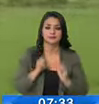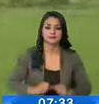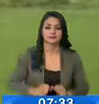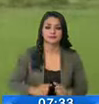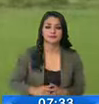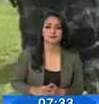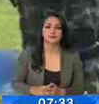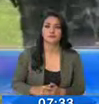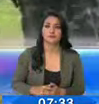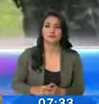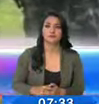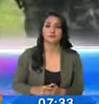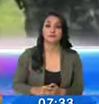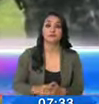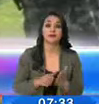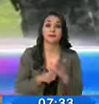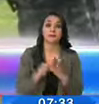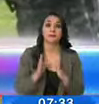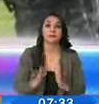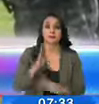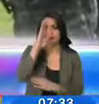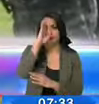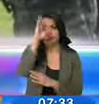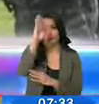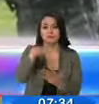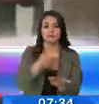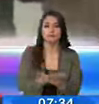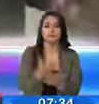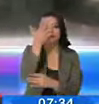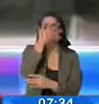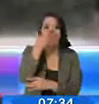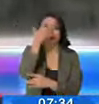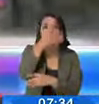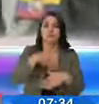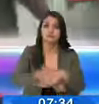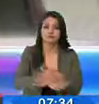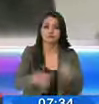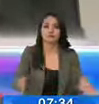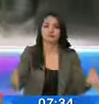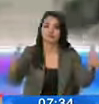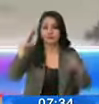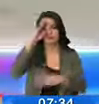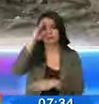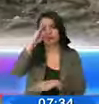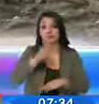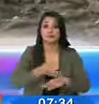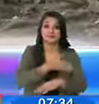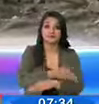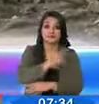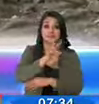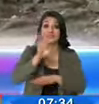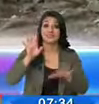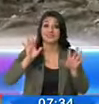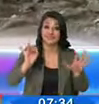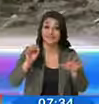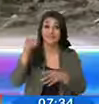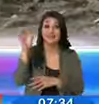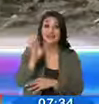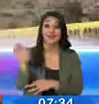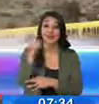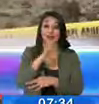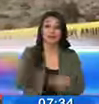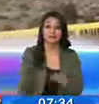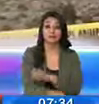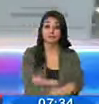San Lorenzo, el ministro del Interior realizó un recorrido por las instalaciones del cuartel policial que el pasado 27 de enero fue objetivo de un atentado